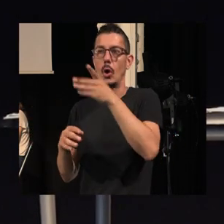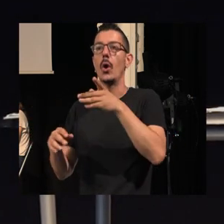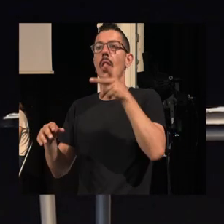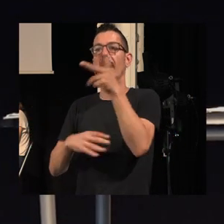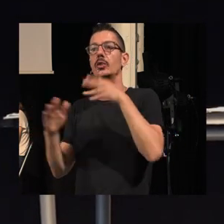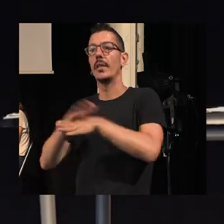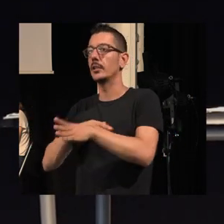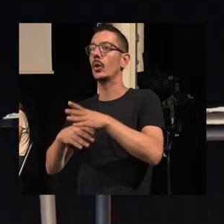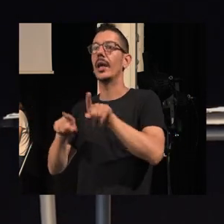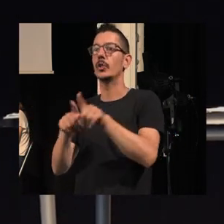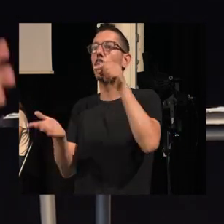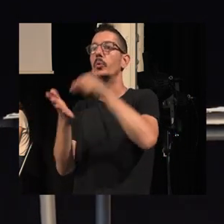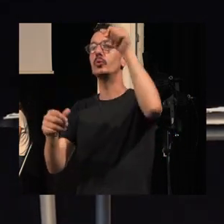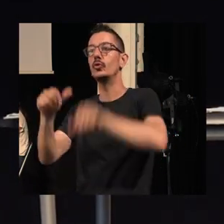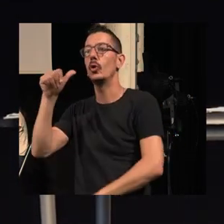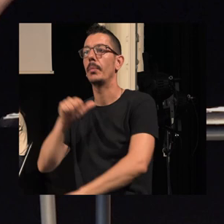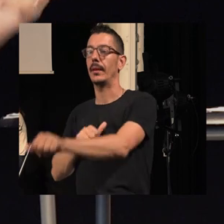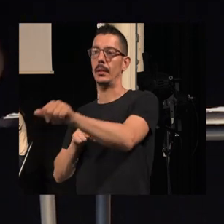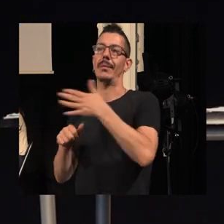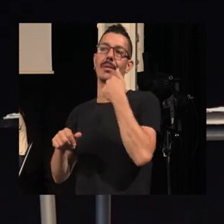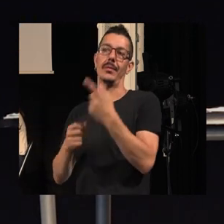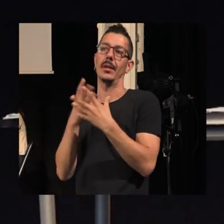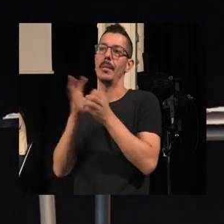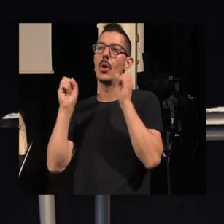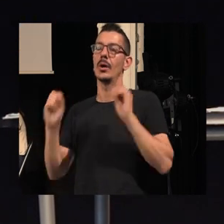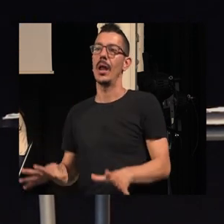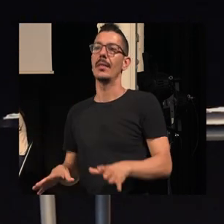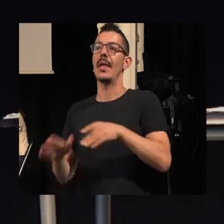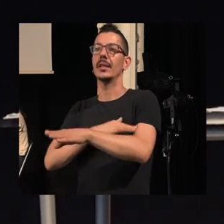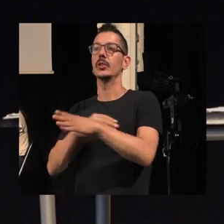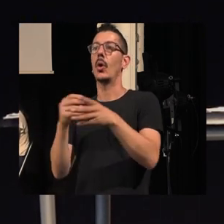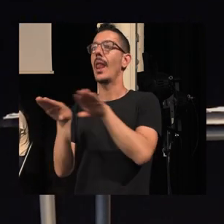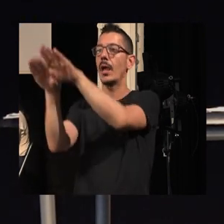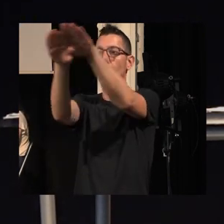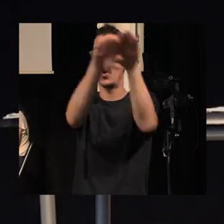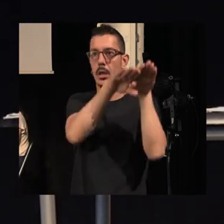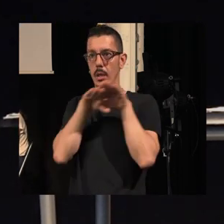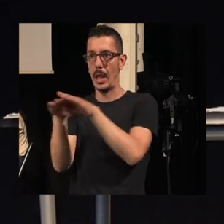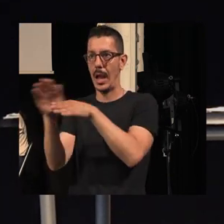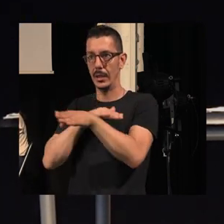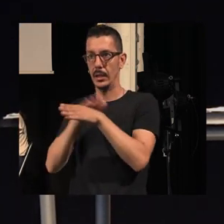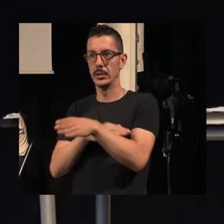partir de esa democracia de acceso a la igualdad, pero